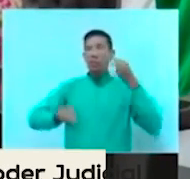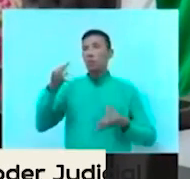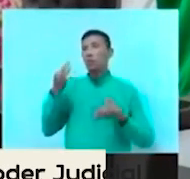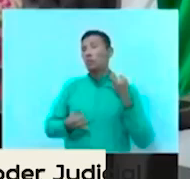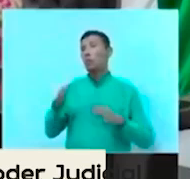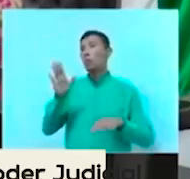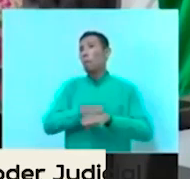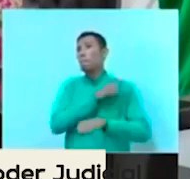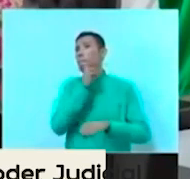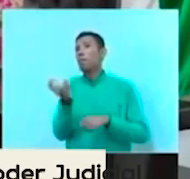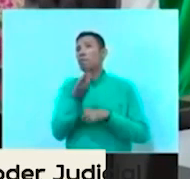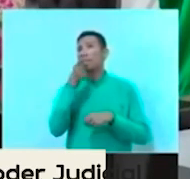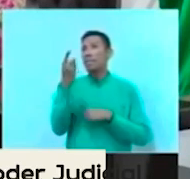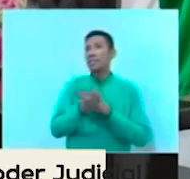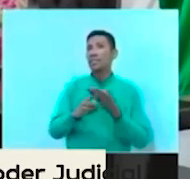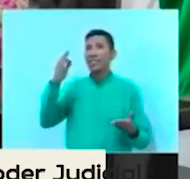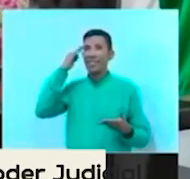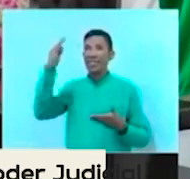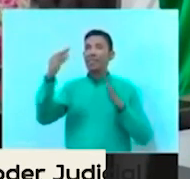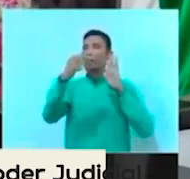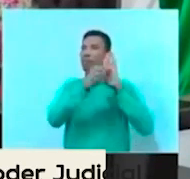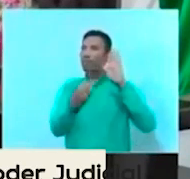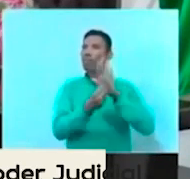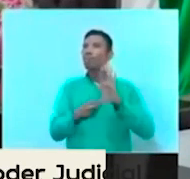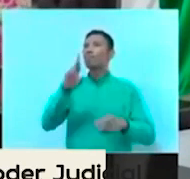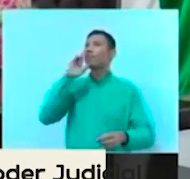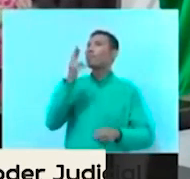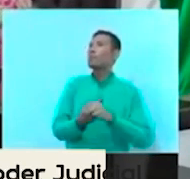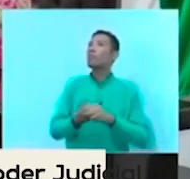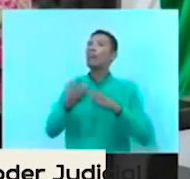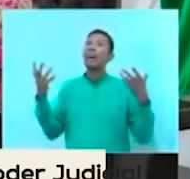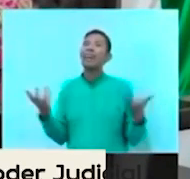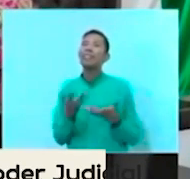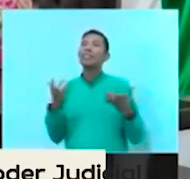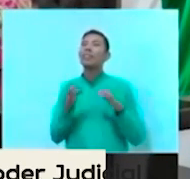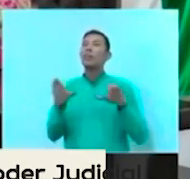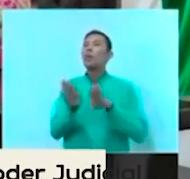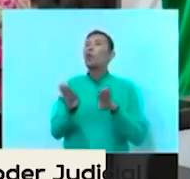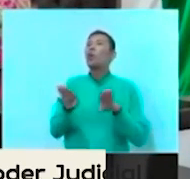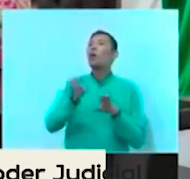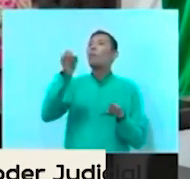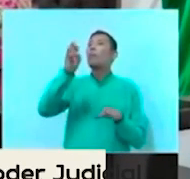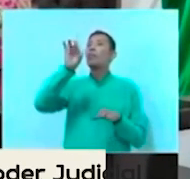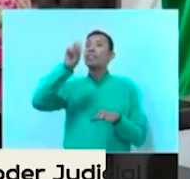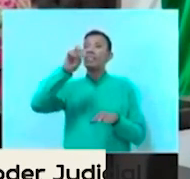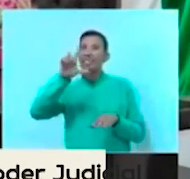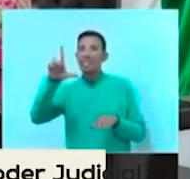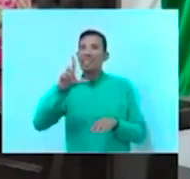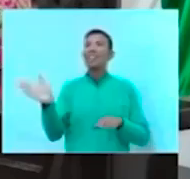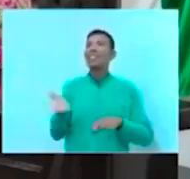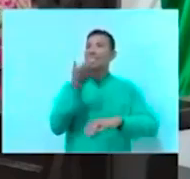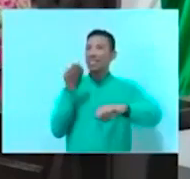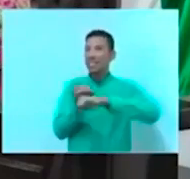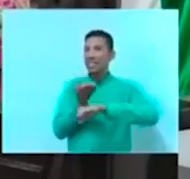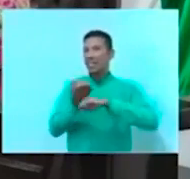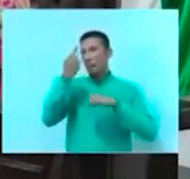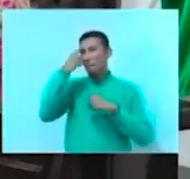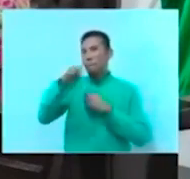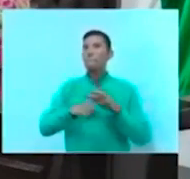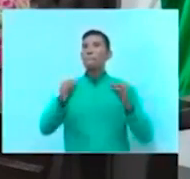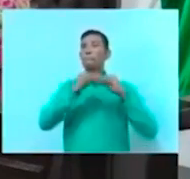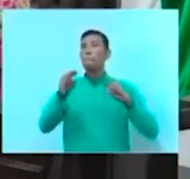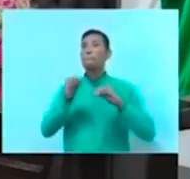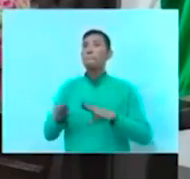lo tanto, emítase el decreto correspondiente y remítase su original al Ejecutivo del Estado para su